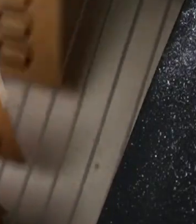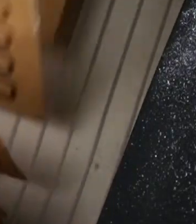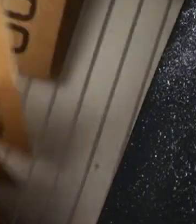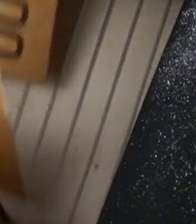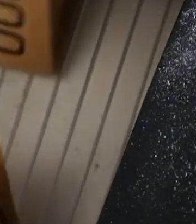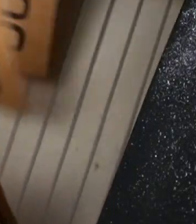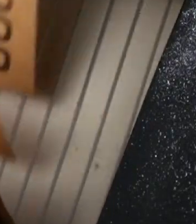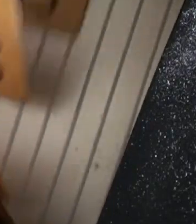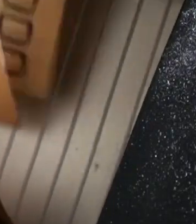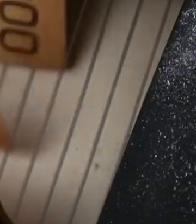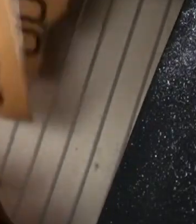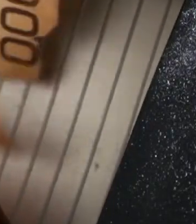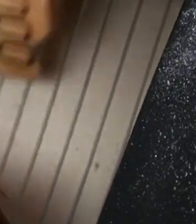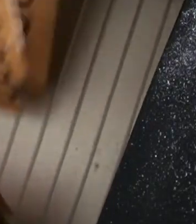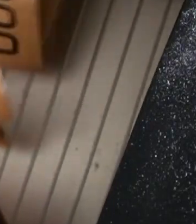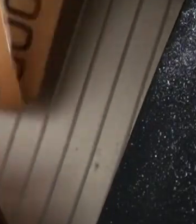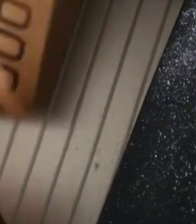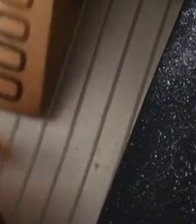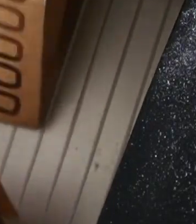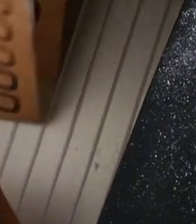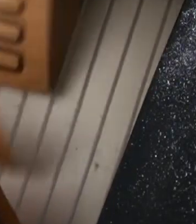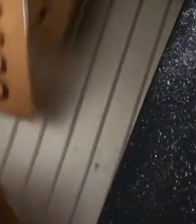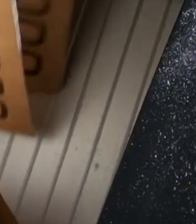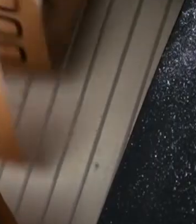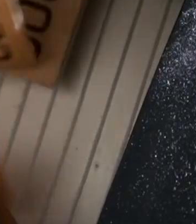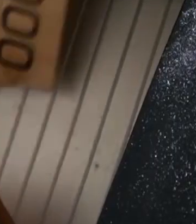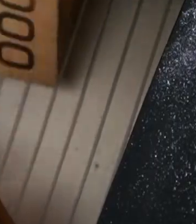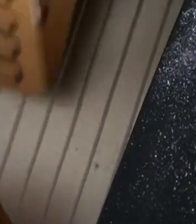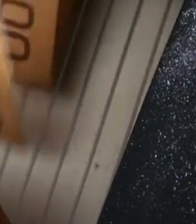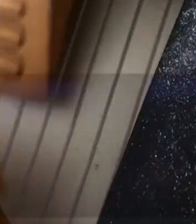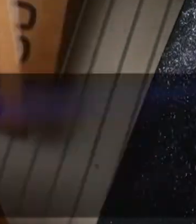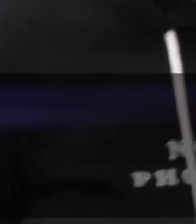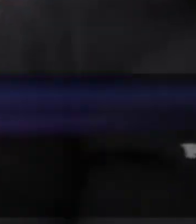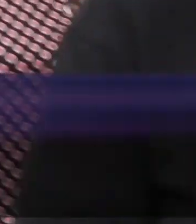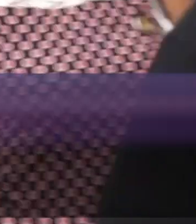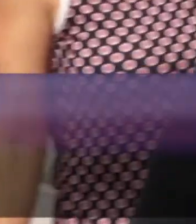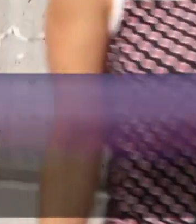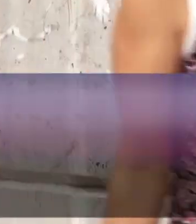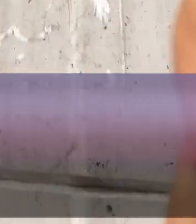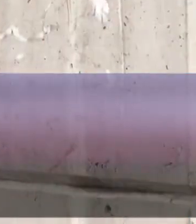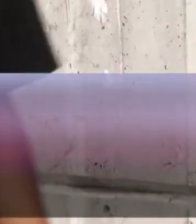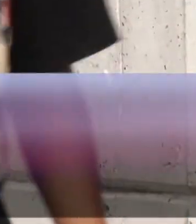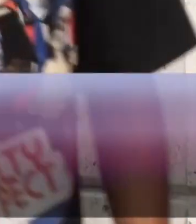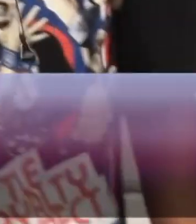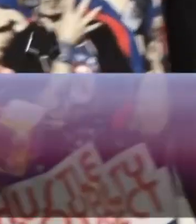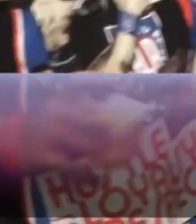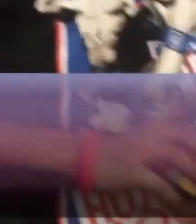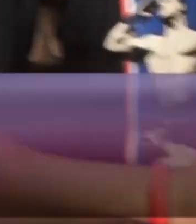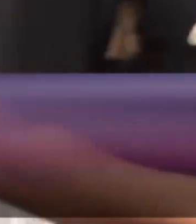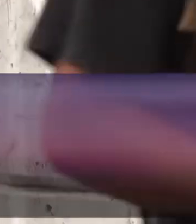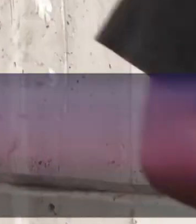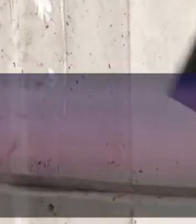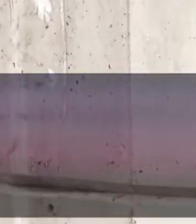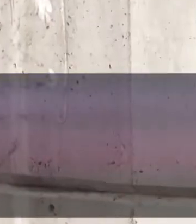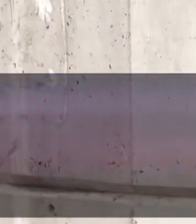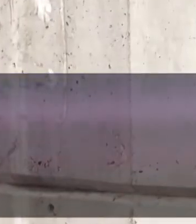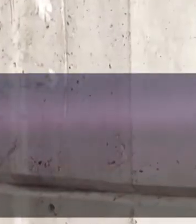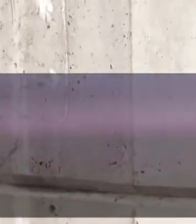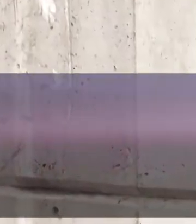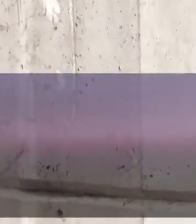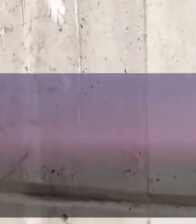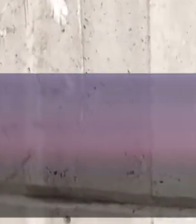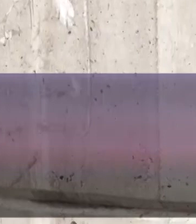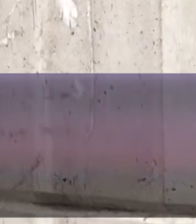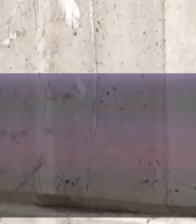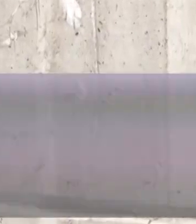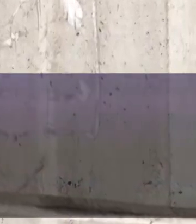años la economía nuestra ha crecido al 2,5%. Sin duda alguna, esa tasa de crecimiento es